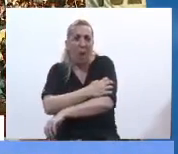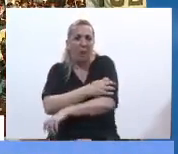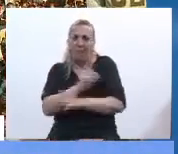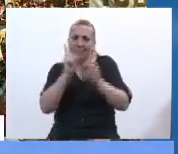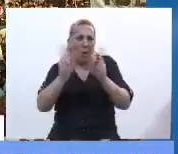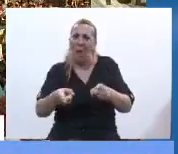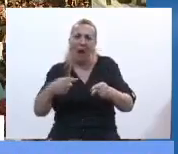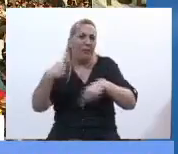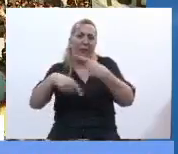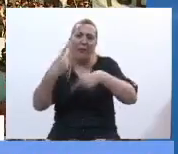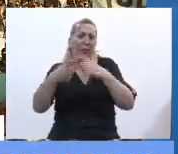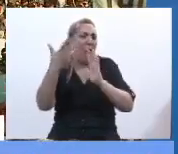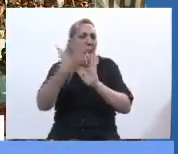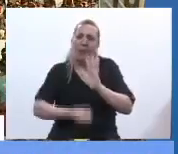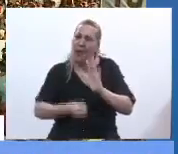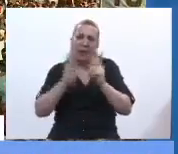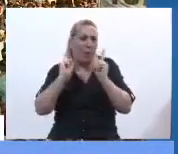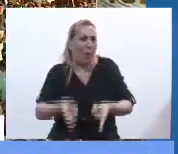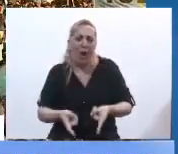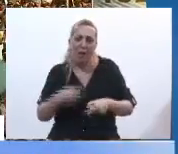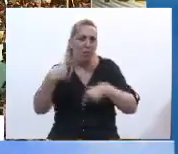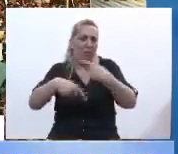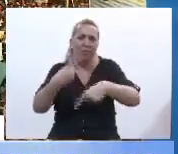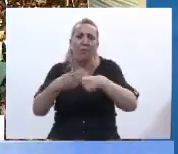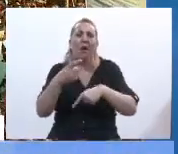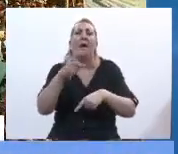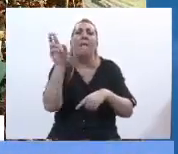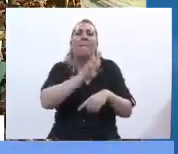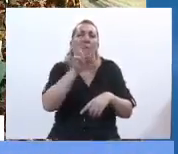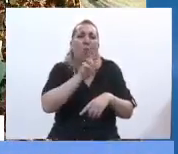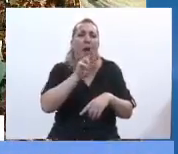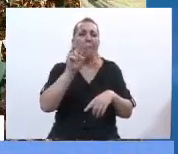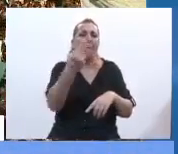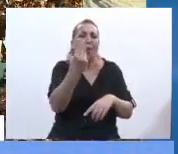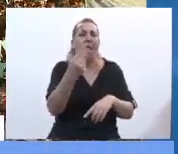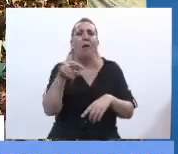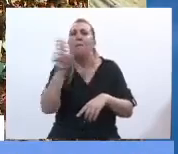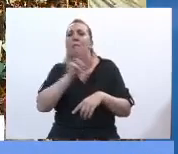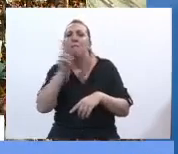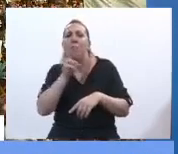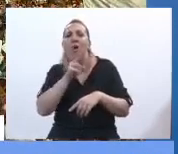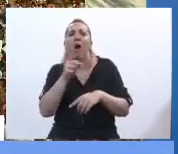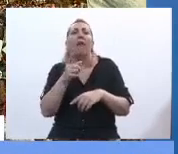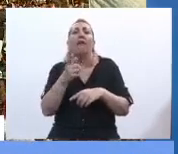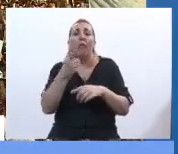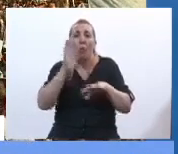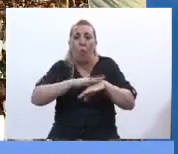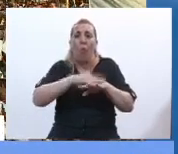No impidió. Y hay mujeres que mueren y hay mujeres que pierden la capacidad reproductiva.